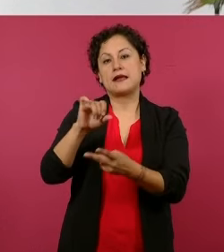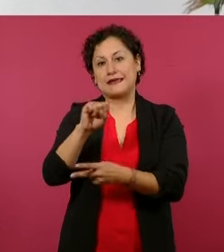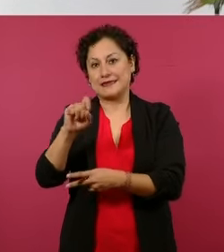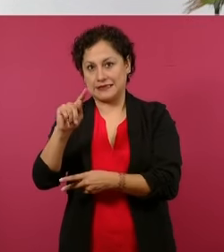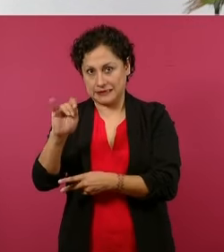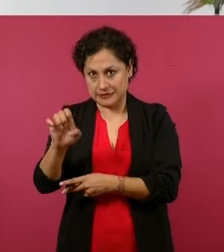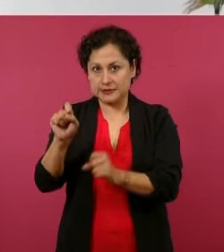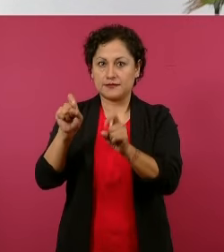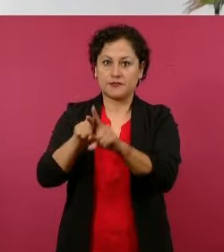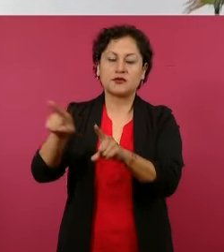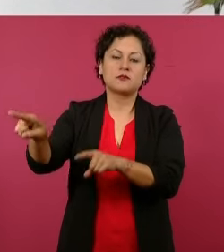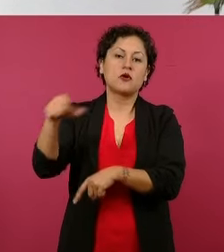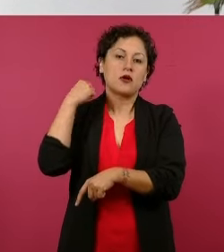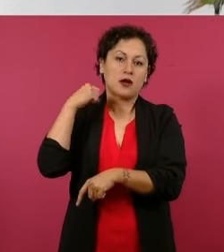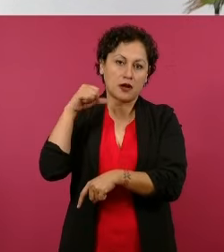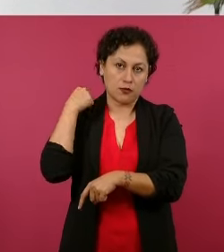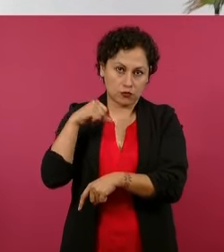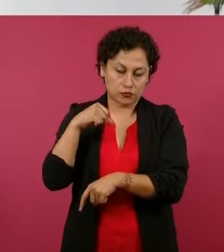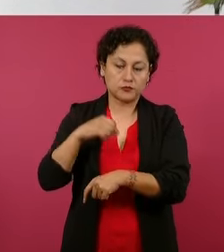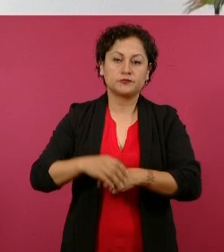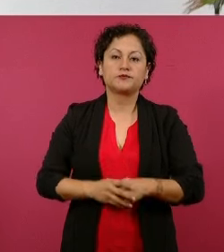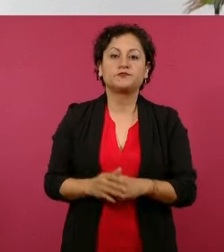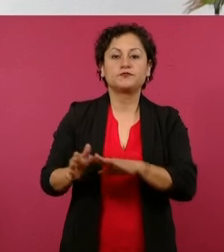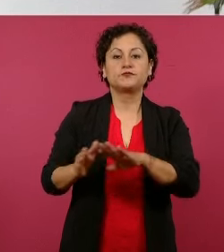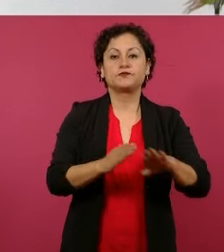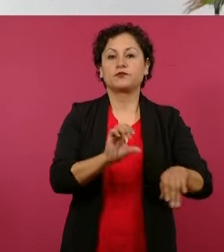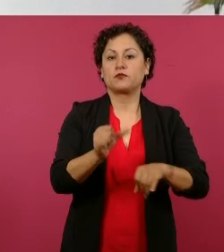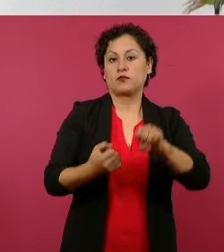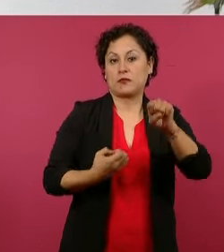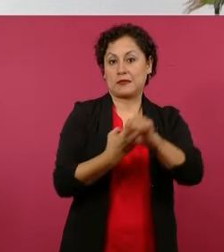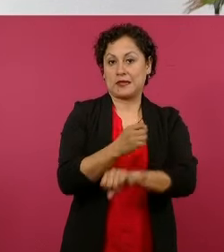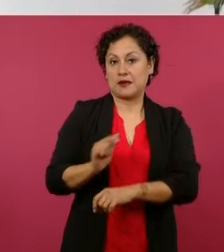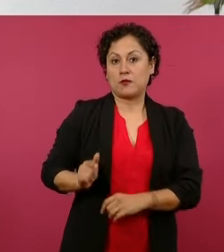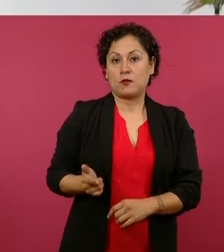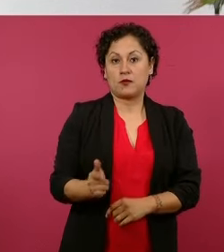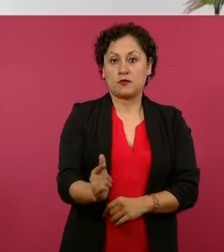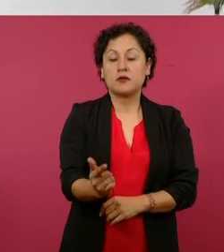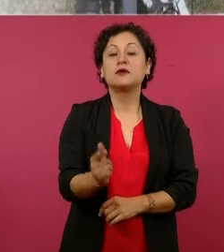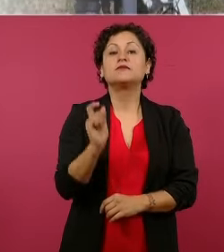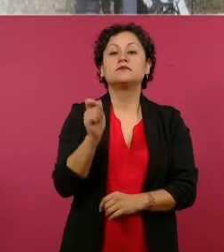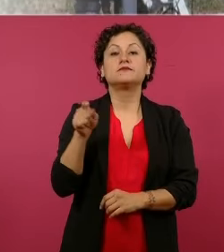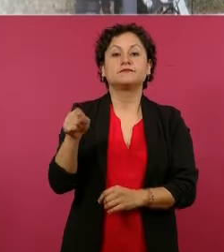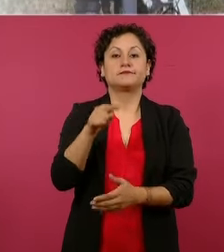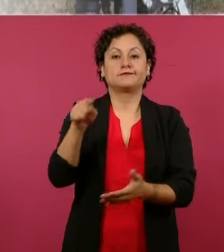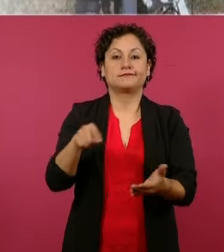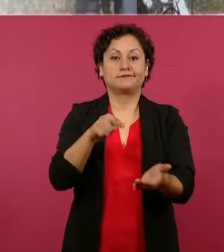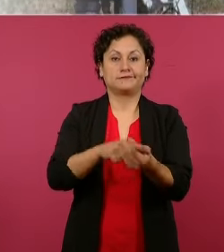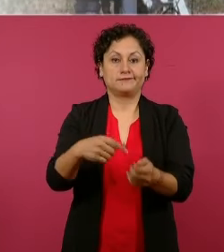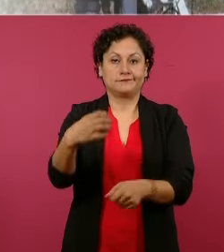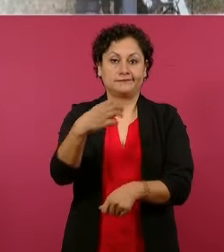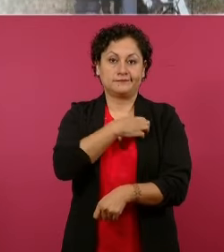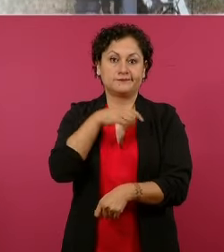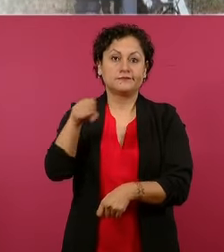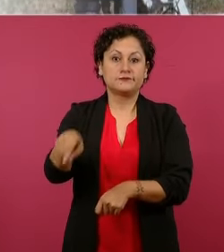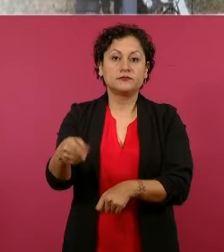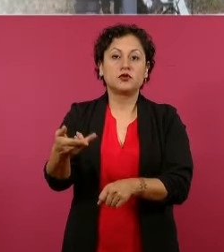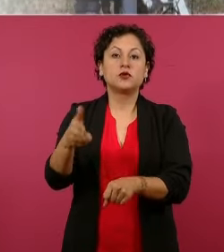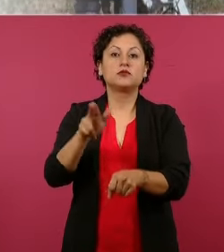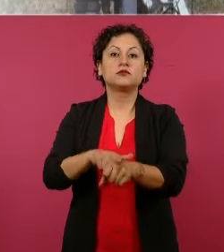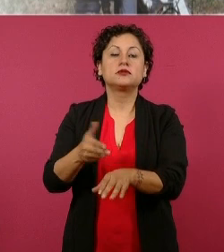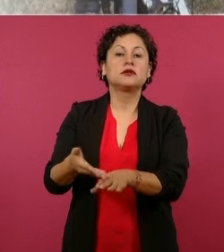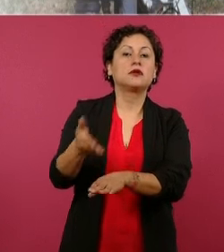en en Acapulco también en Guanajuato en particular en la capital había un hospital que desde